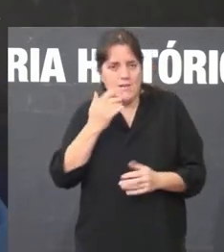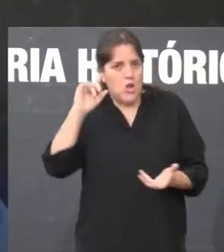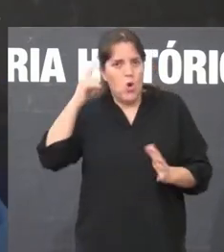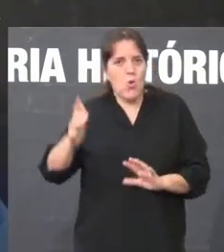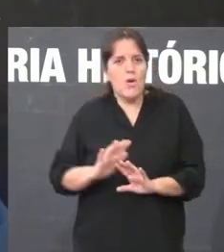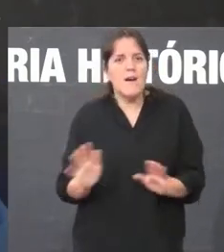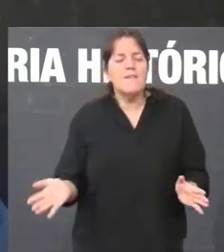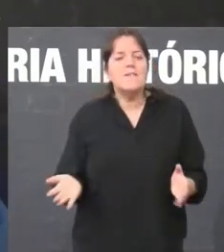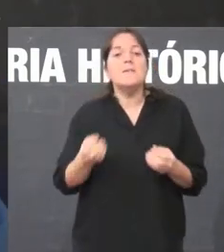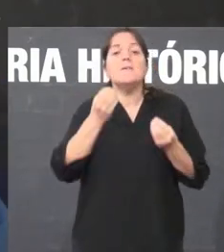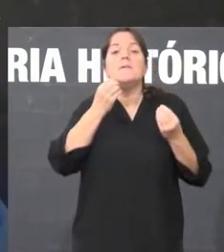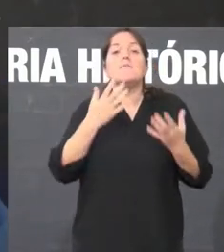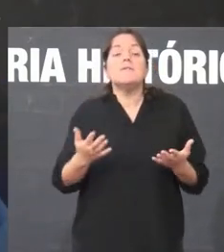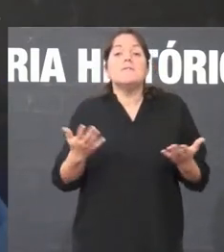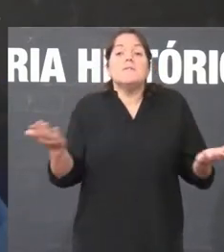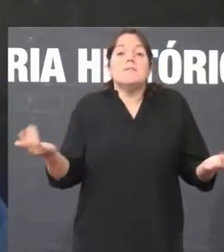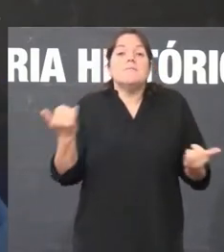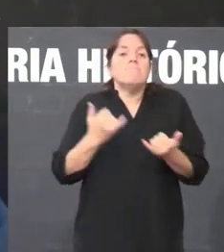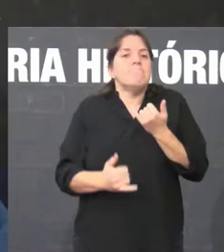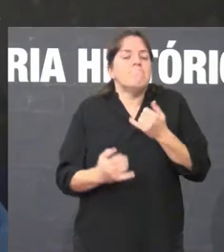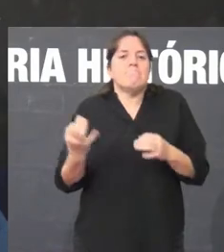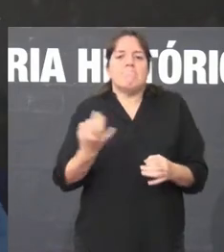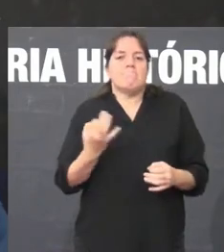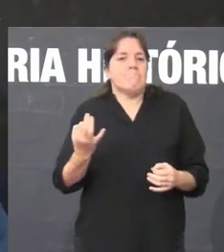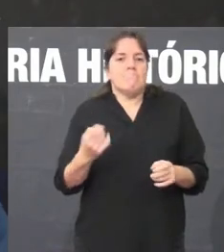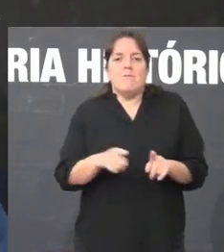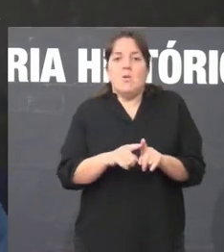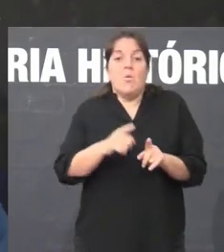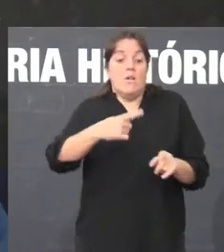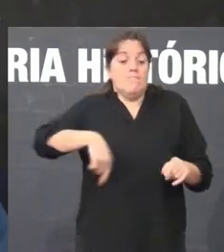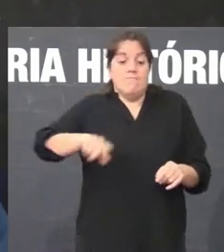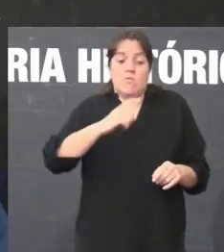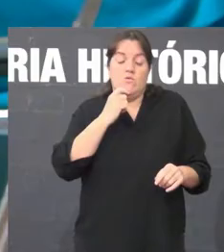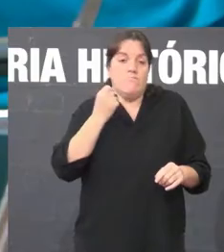Bien, ¿qué nos queda? Nos queda la fuerza de la democracia.